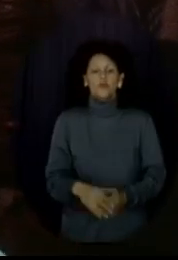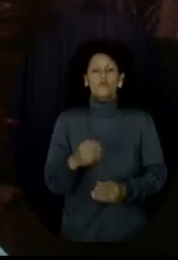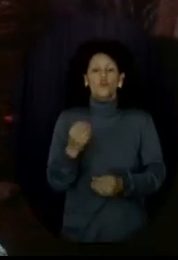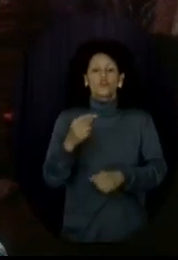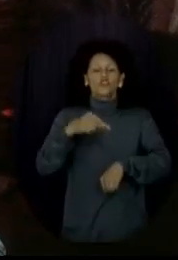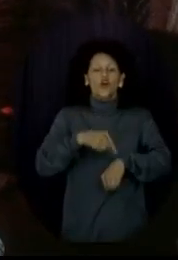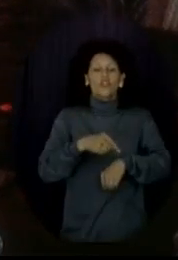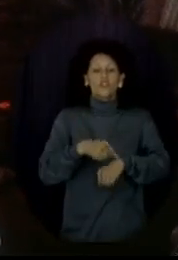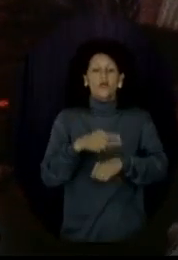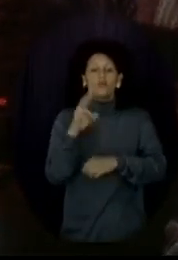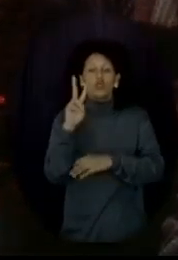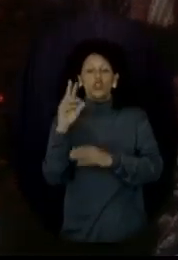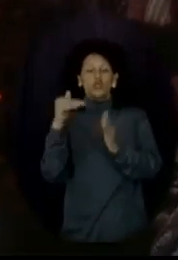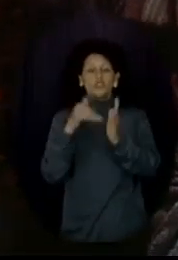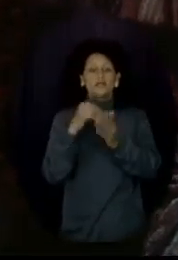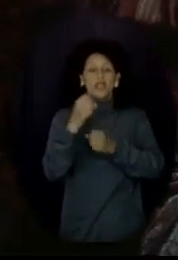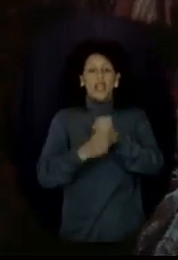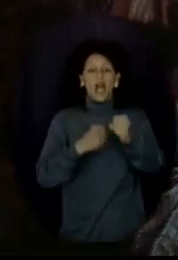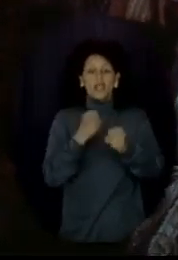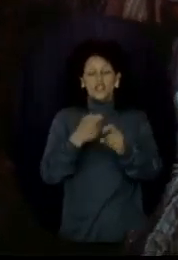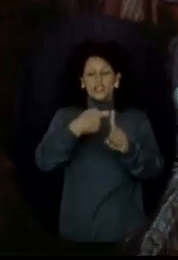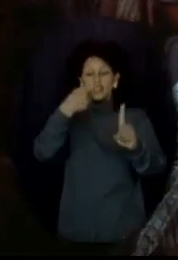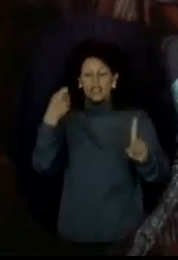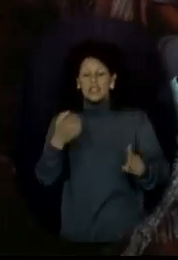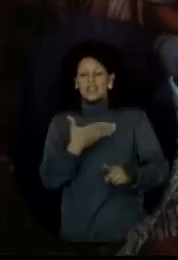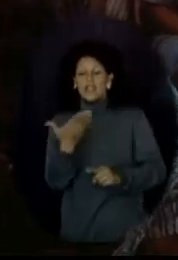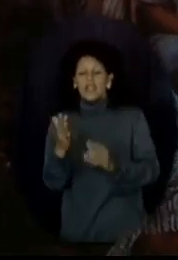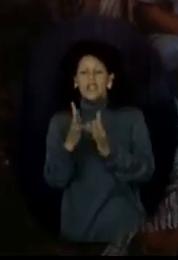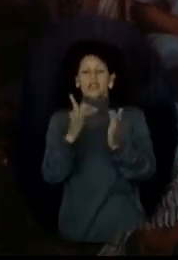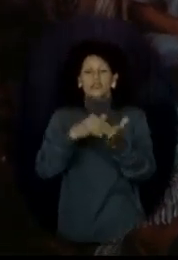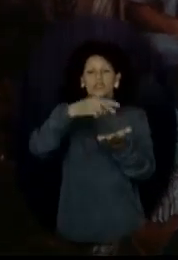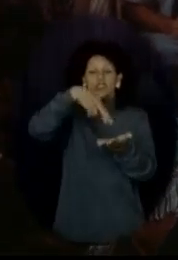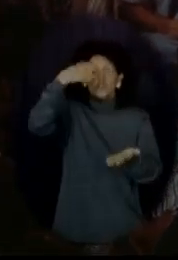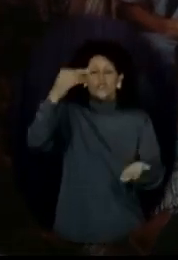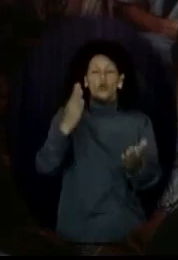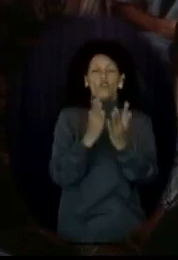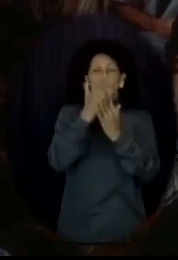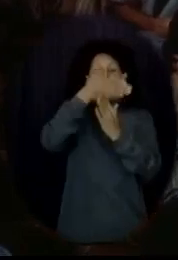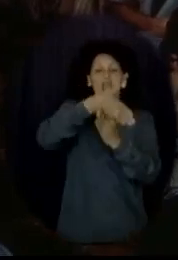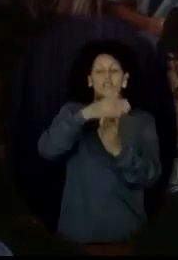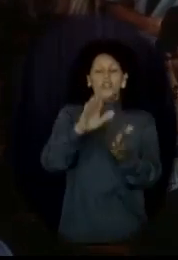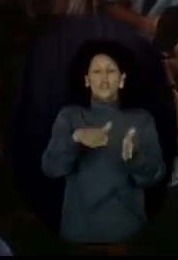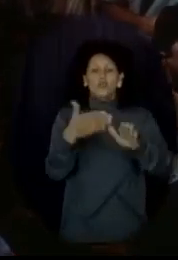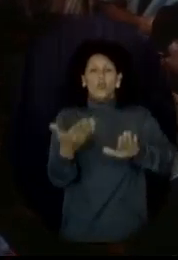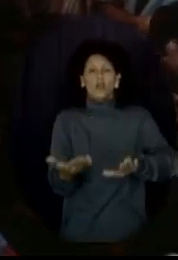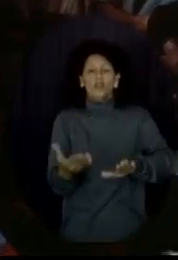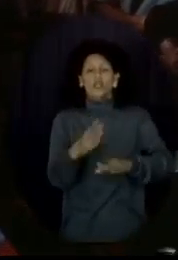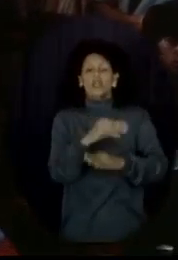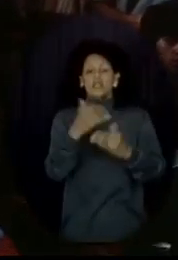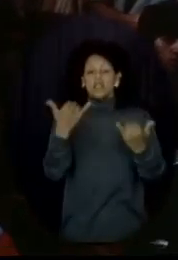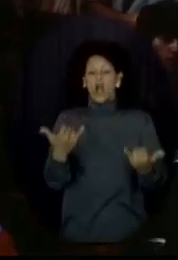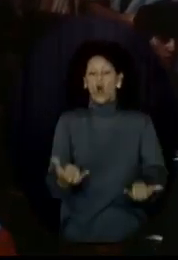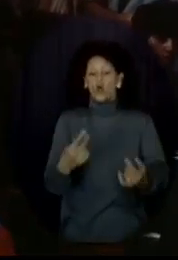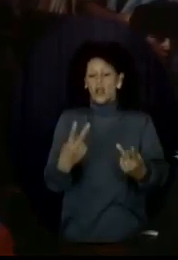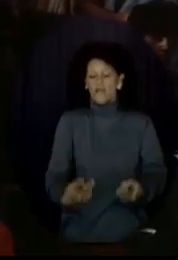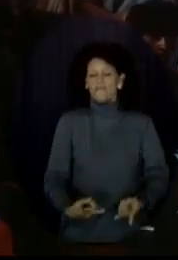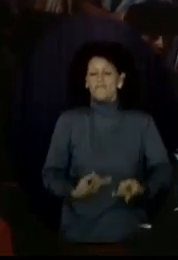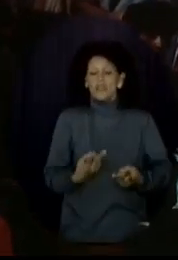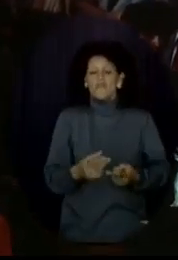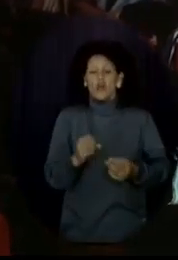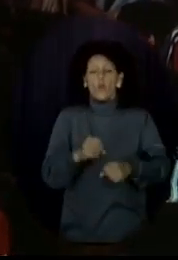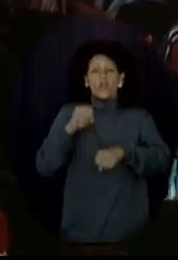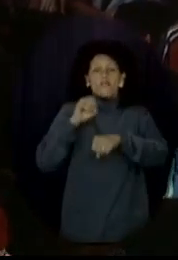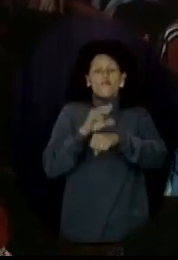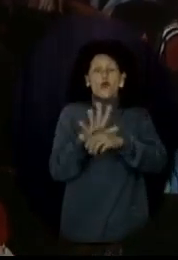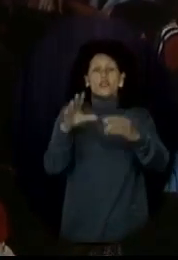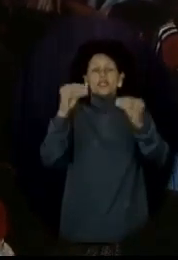Han pasado 2000 años desde que Jesús resucitó de entre los muertos, y aún vive como la